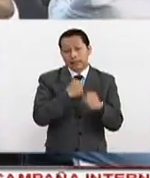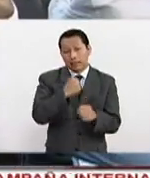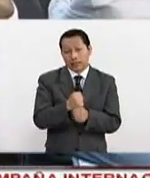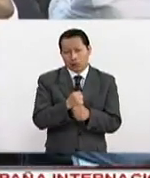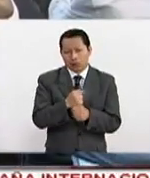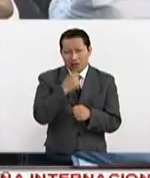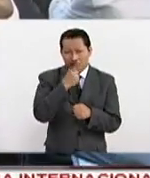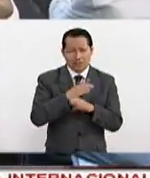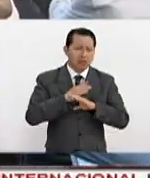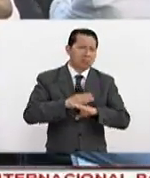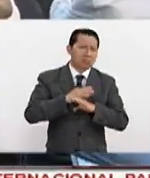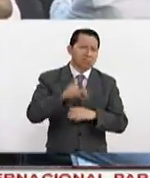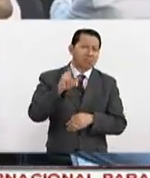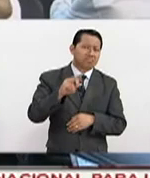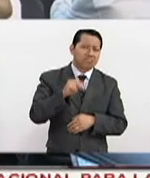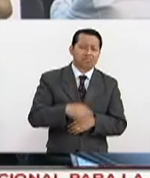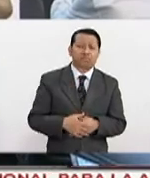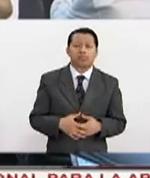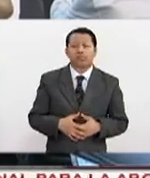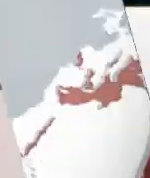los cargos en su contra.